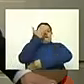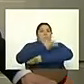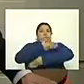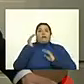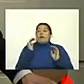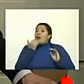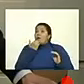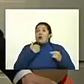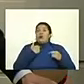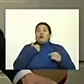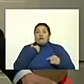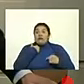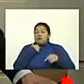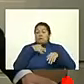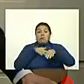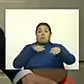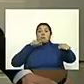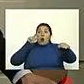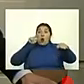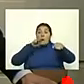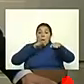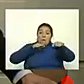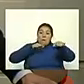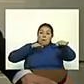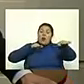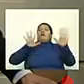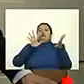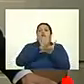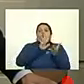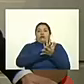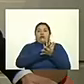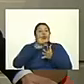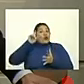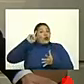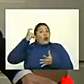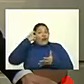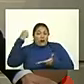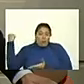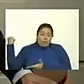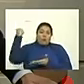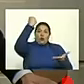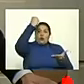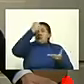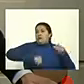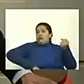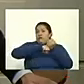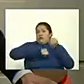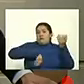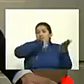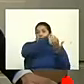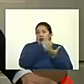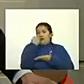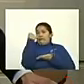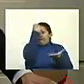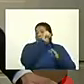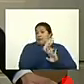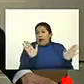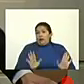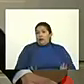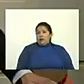presupuesto nacional. Hay un estímulo allí interno general en el contrato de concesión de vías que hoy